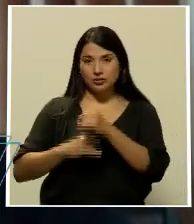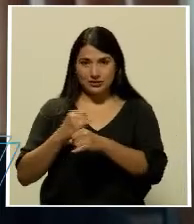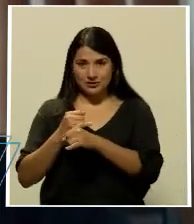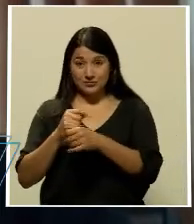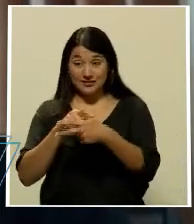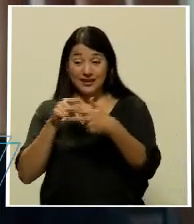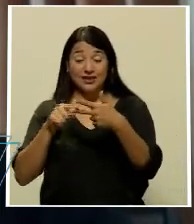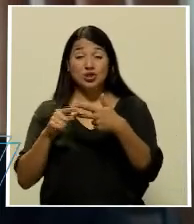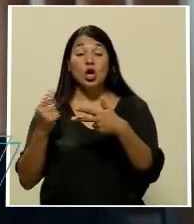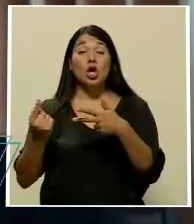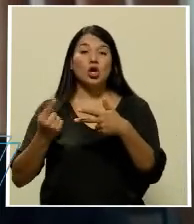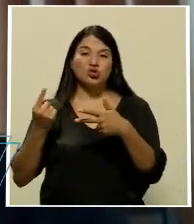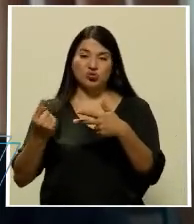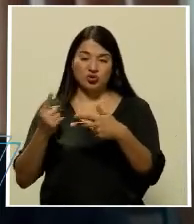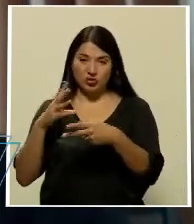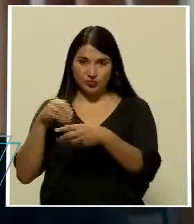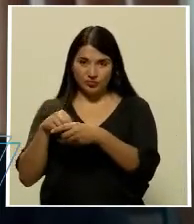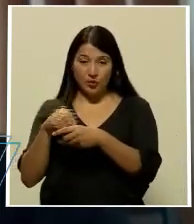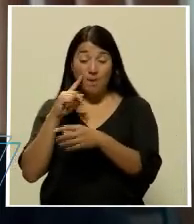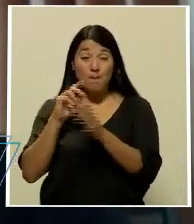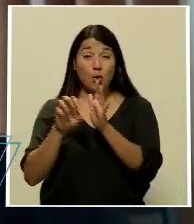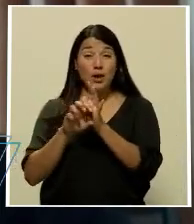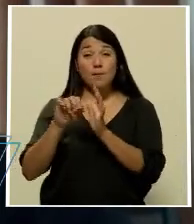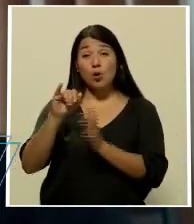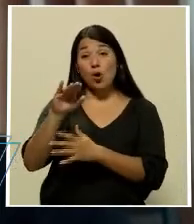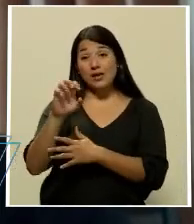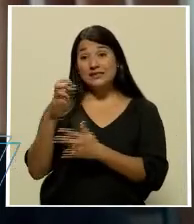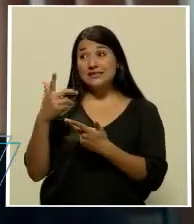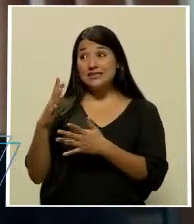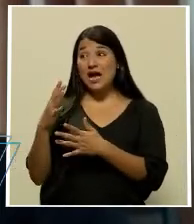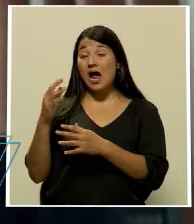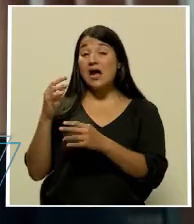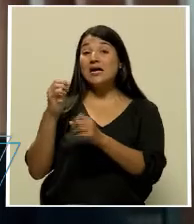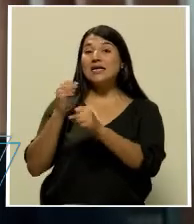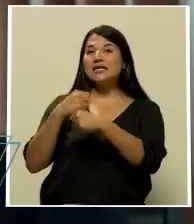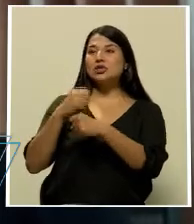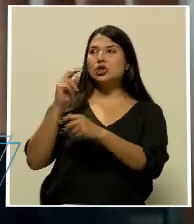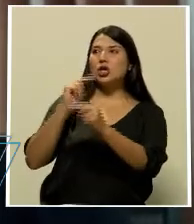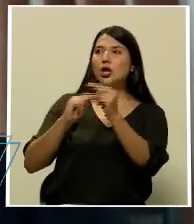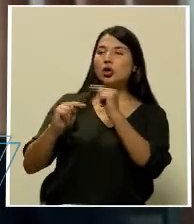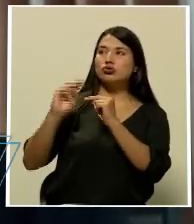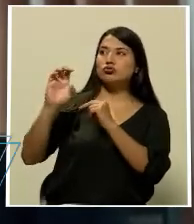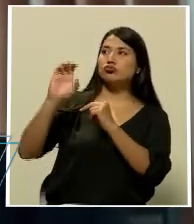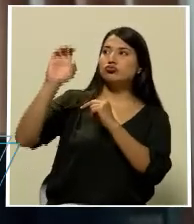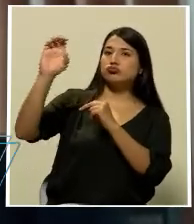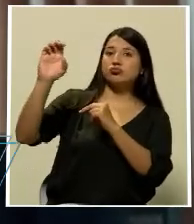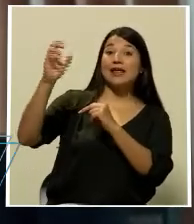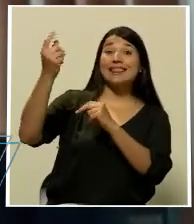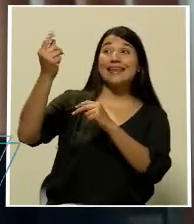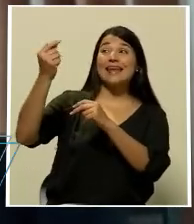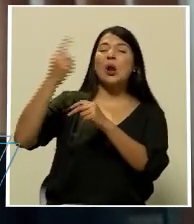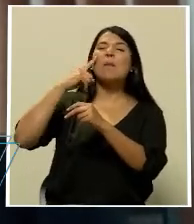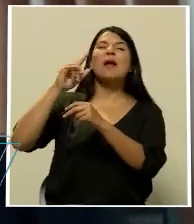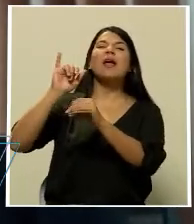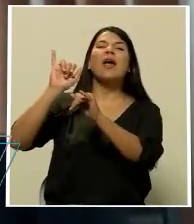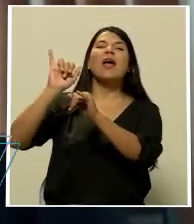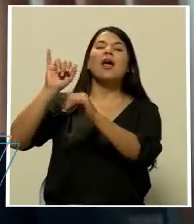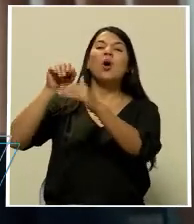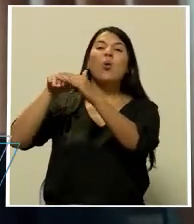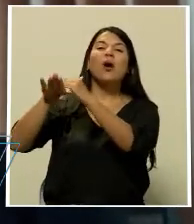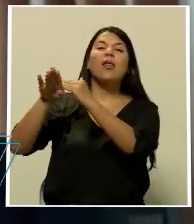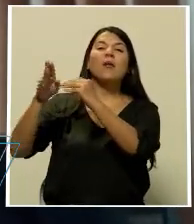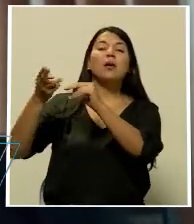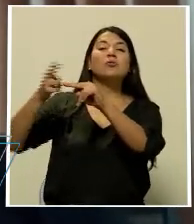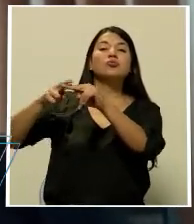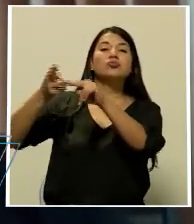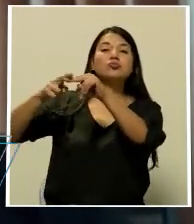son los únicos actores. Por ejemplo, el instituto ha colocado bonos en mercados extranjeros y también a través del mercado de valores costarricense